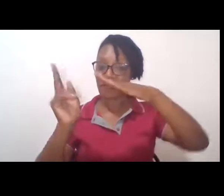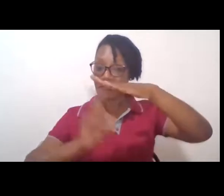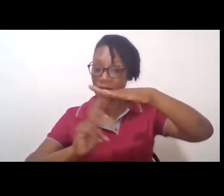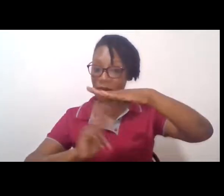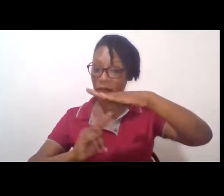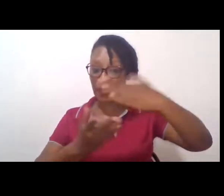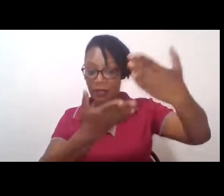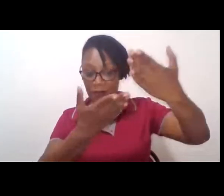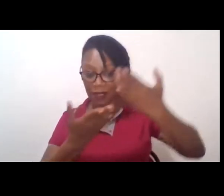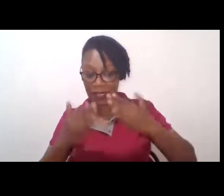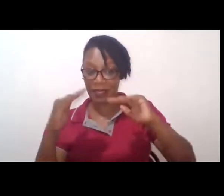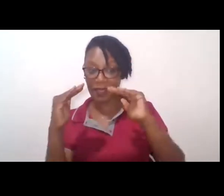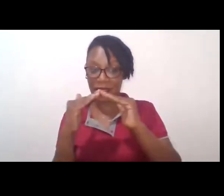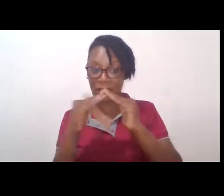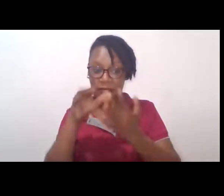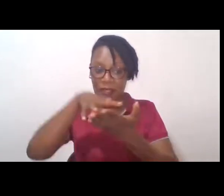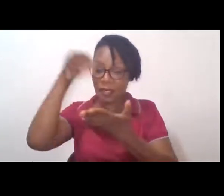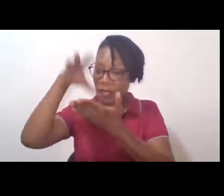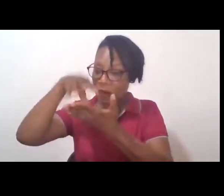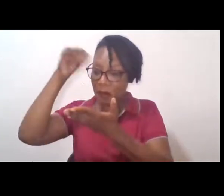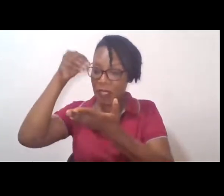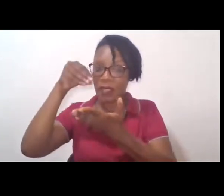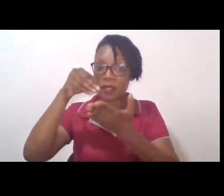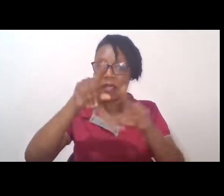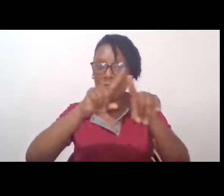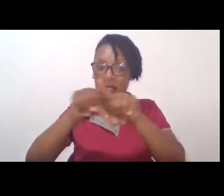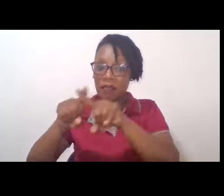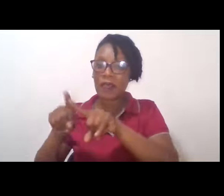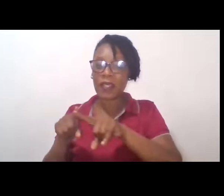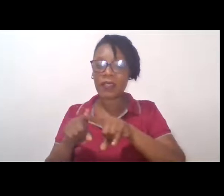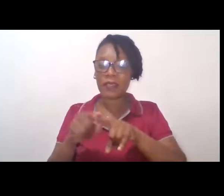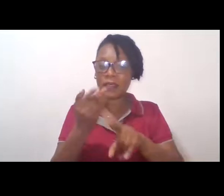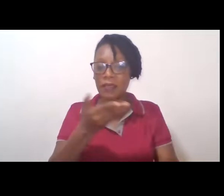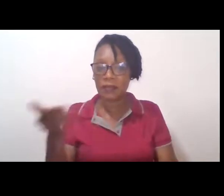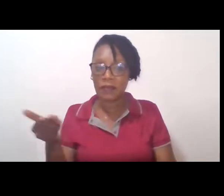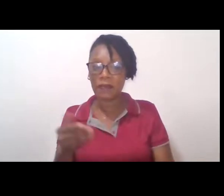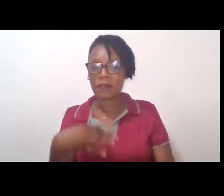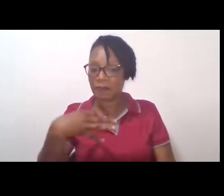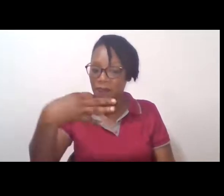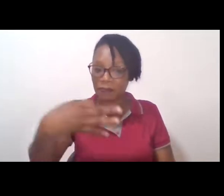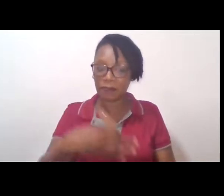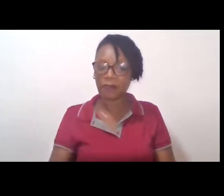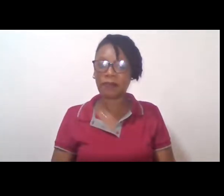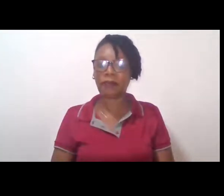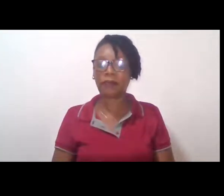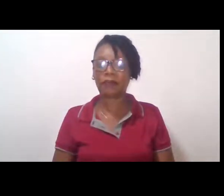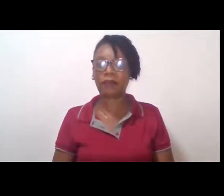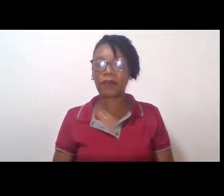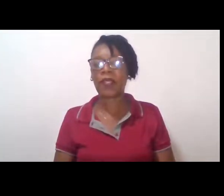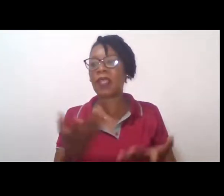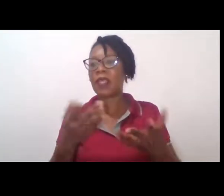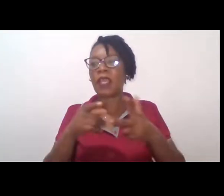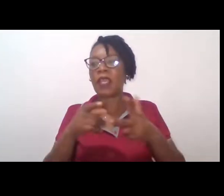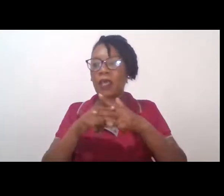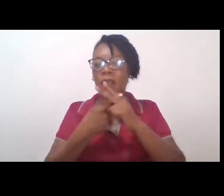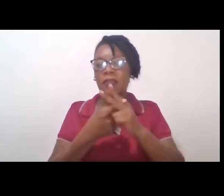del hogar, ellos van aprendiendo diferentes rutinas, ellos van aprendiendo, es como la antesala, todo lo que